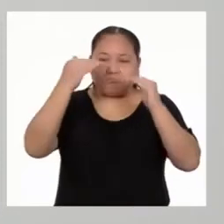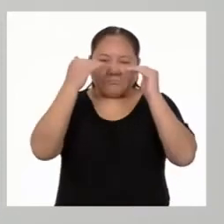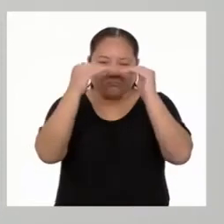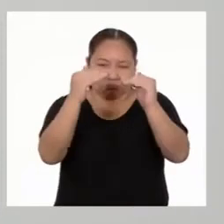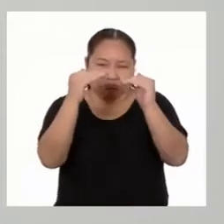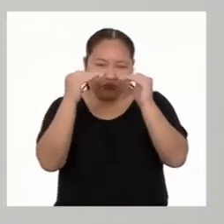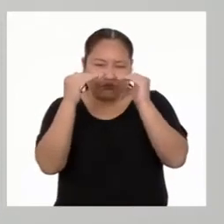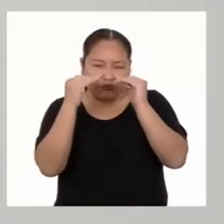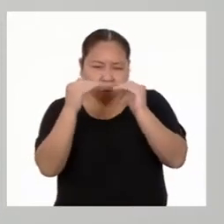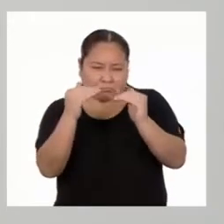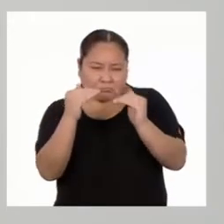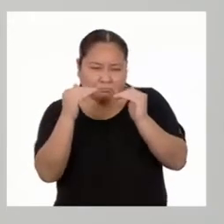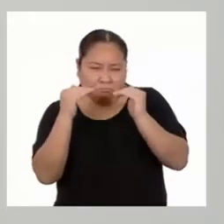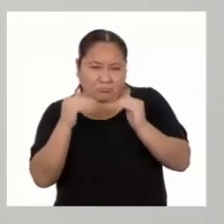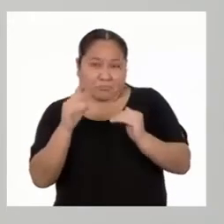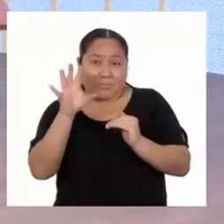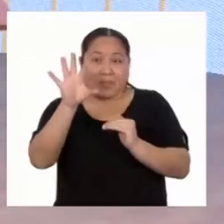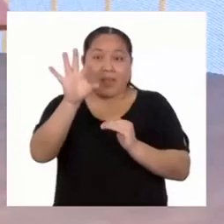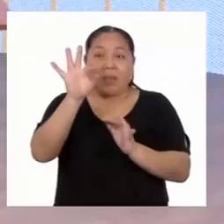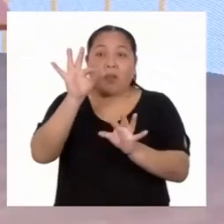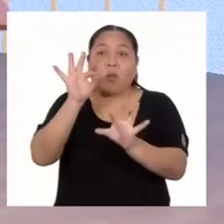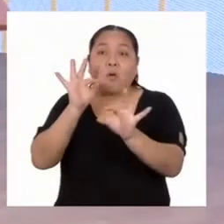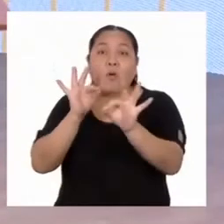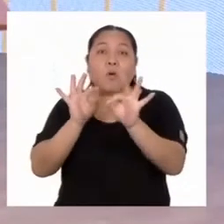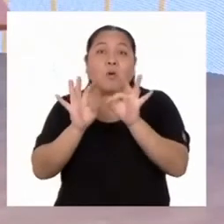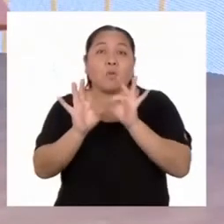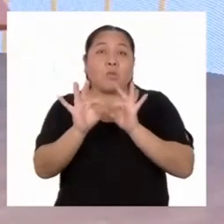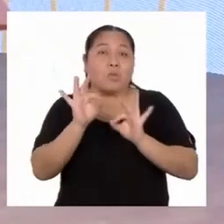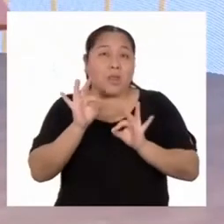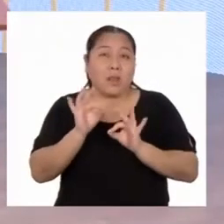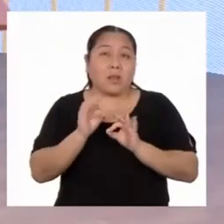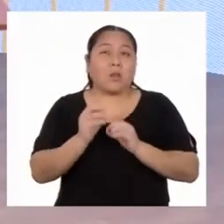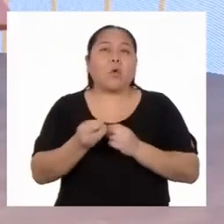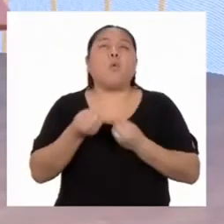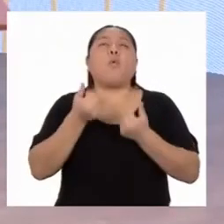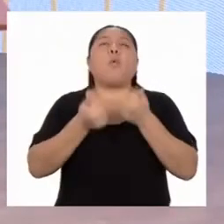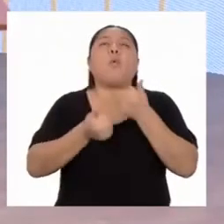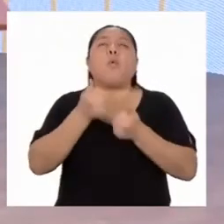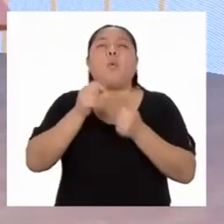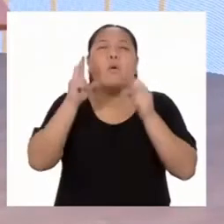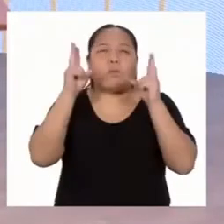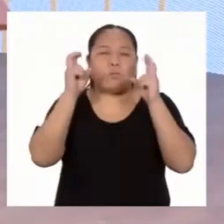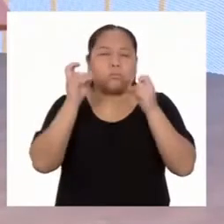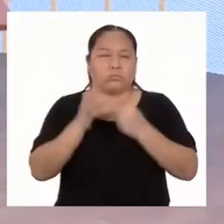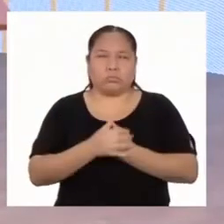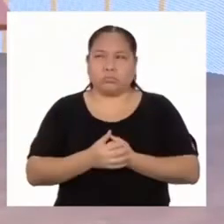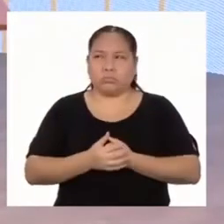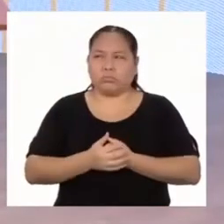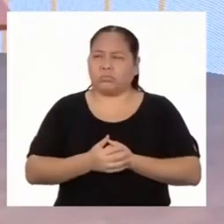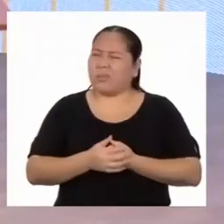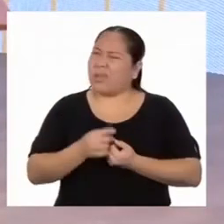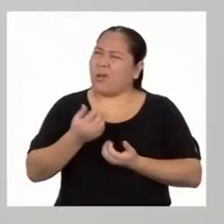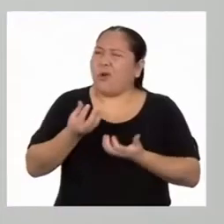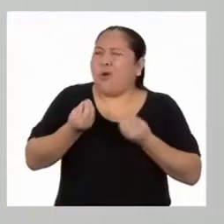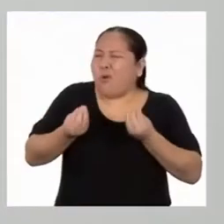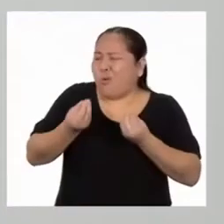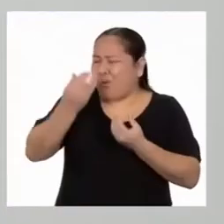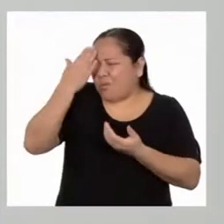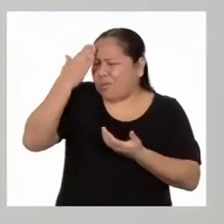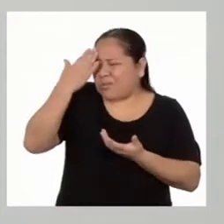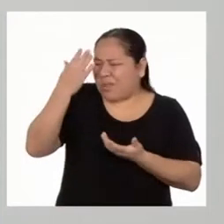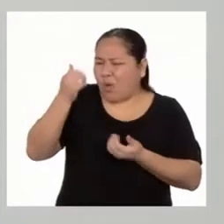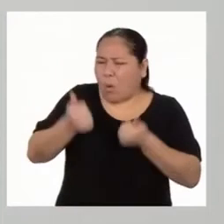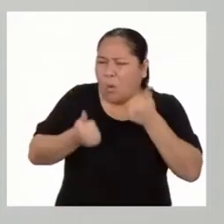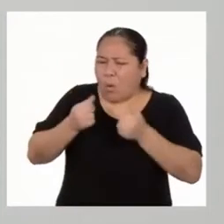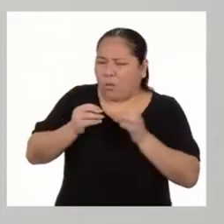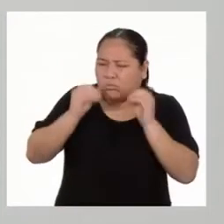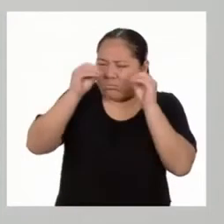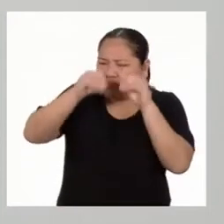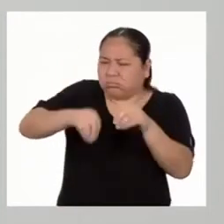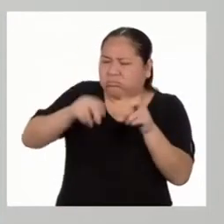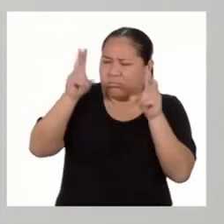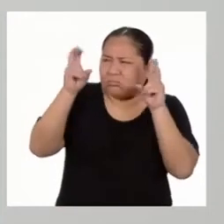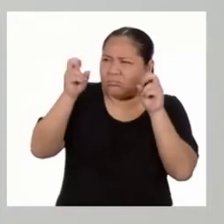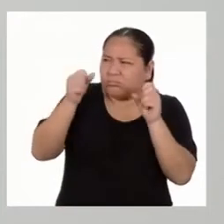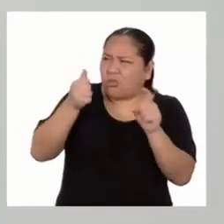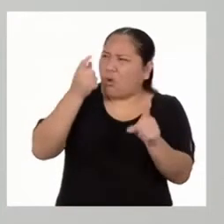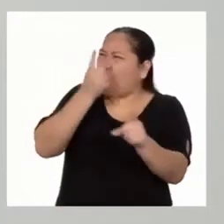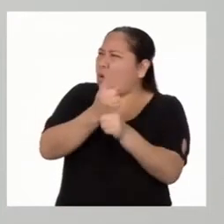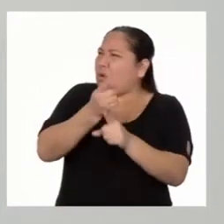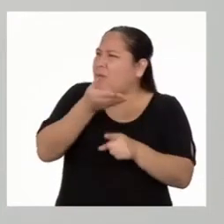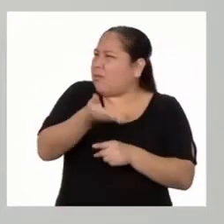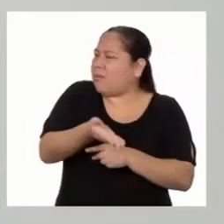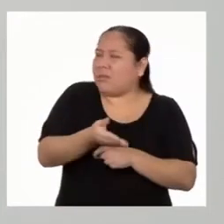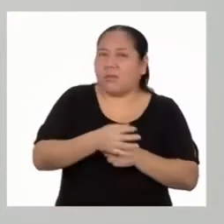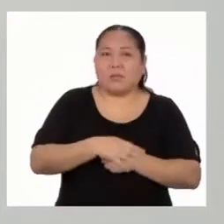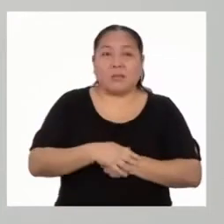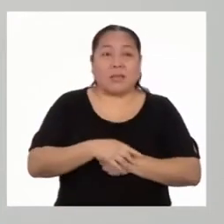de seleccionar un título. ¿Cómo puedo saber cuál es el título adecuado para el texto? Un buen título indica de